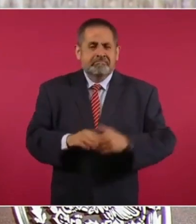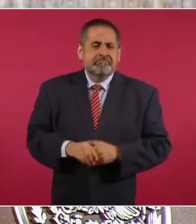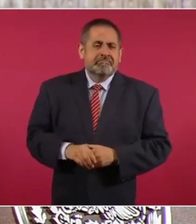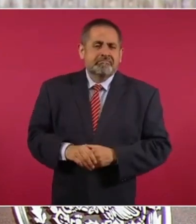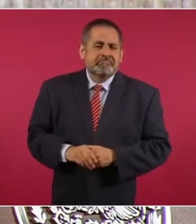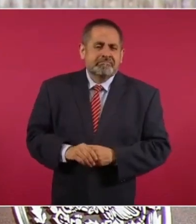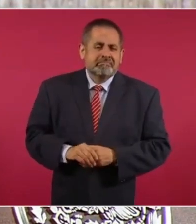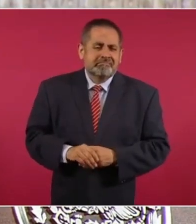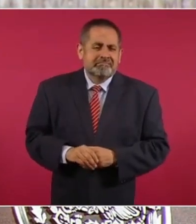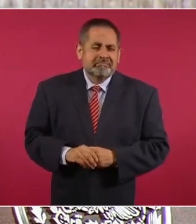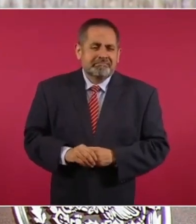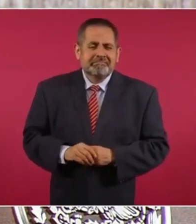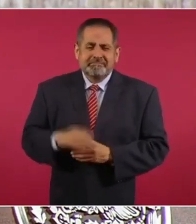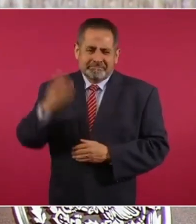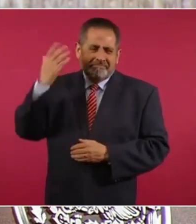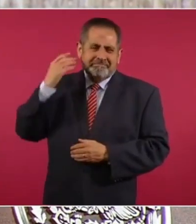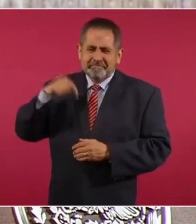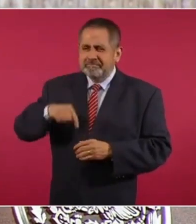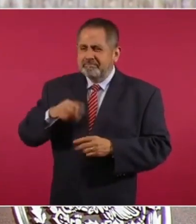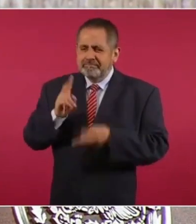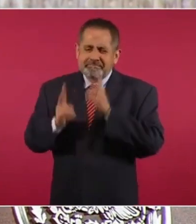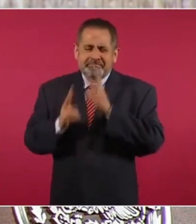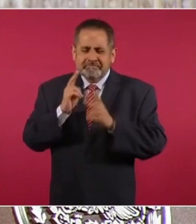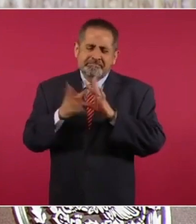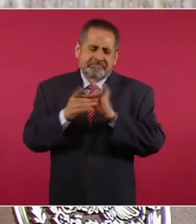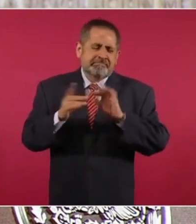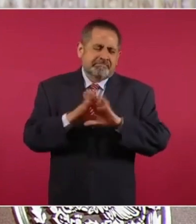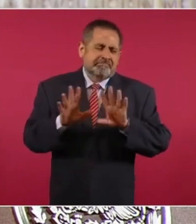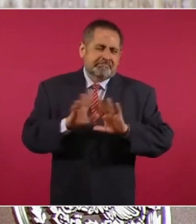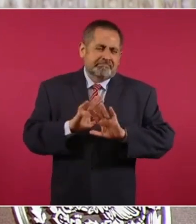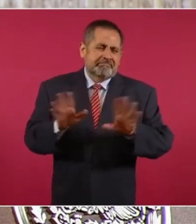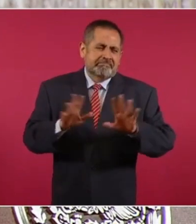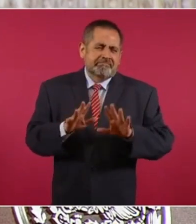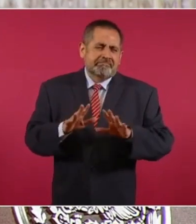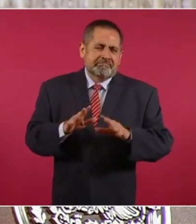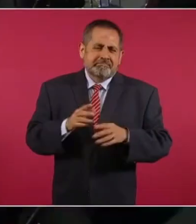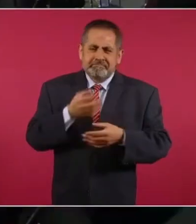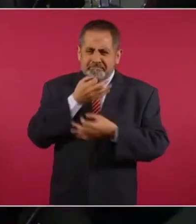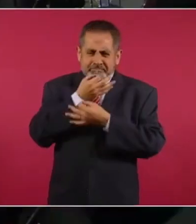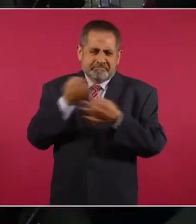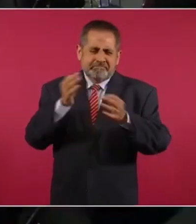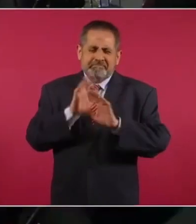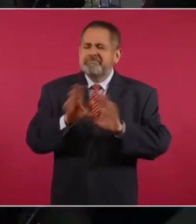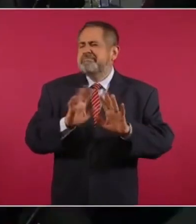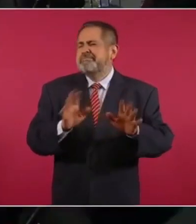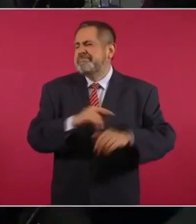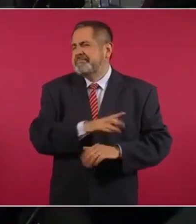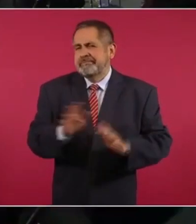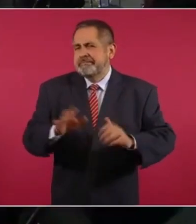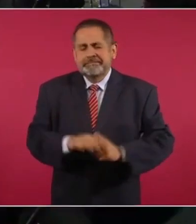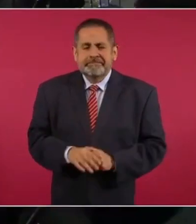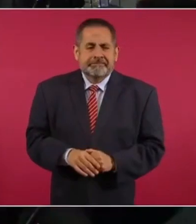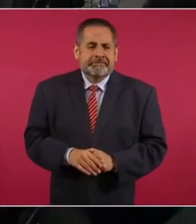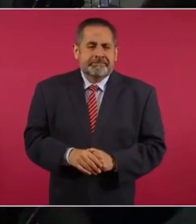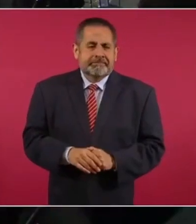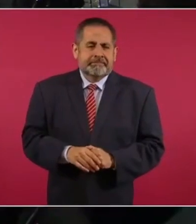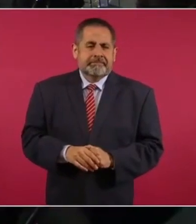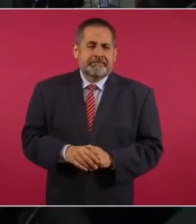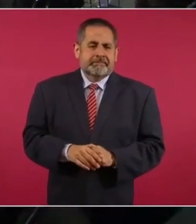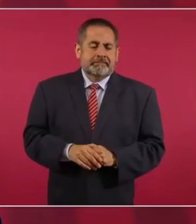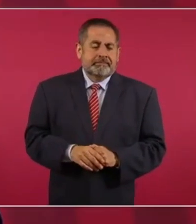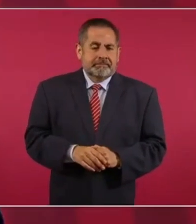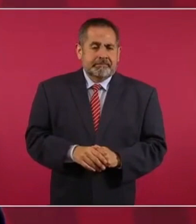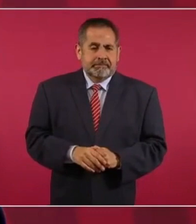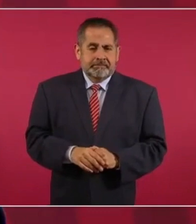hablado del tema en otras ocasiones. Y